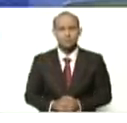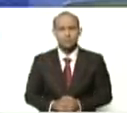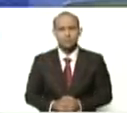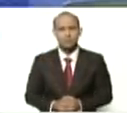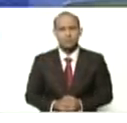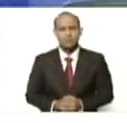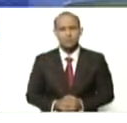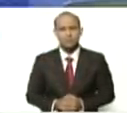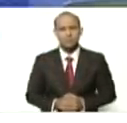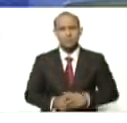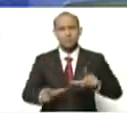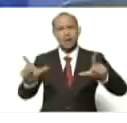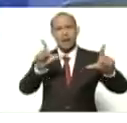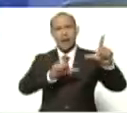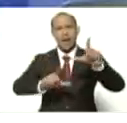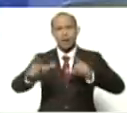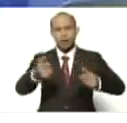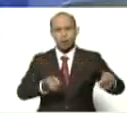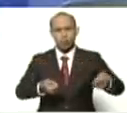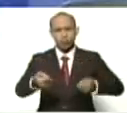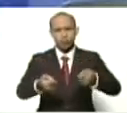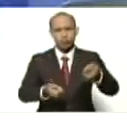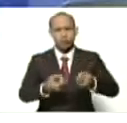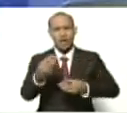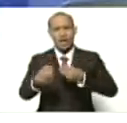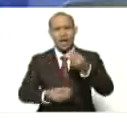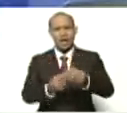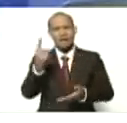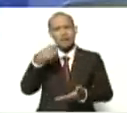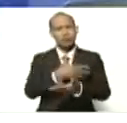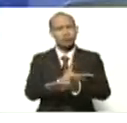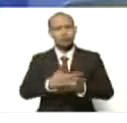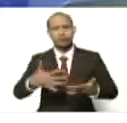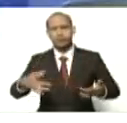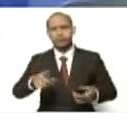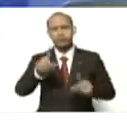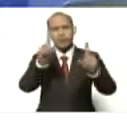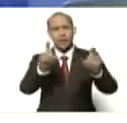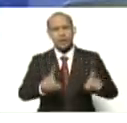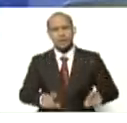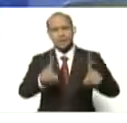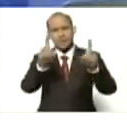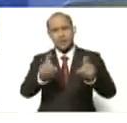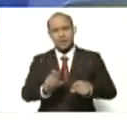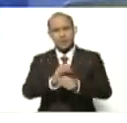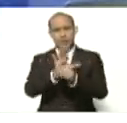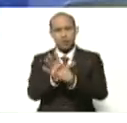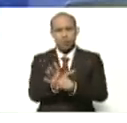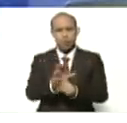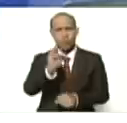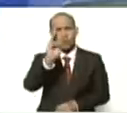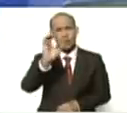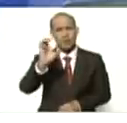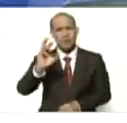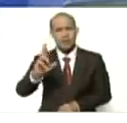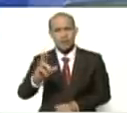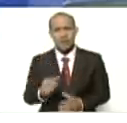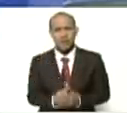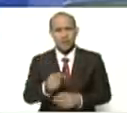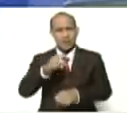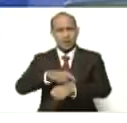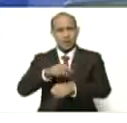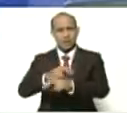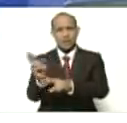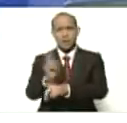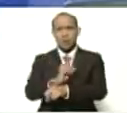laboratorio móvil que permite hacer miles de pruebas de coronavirus de pcr en tiempo real